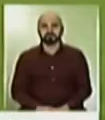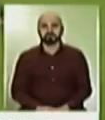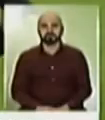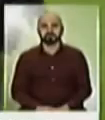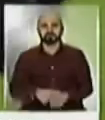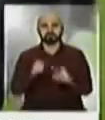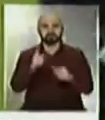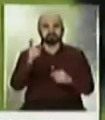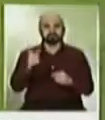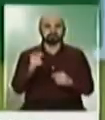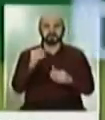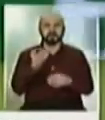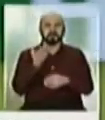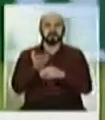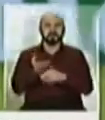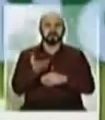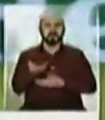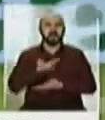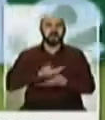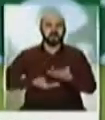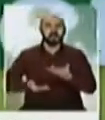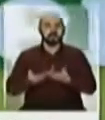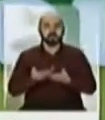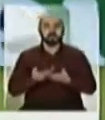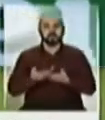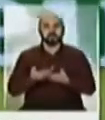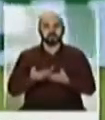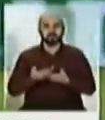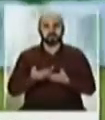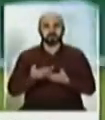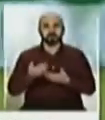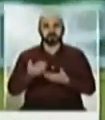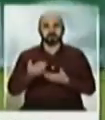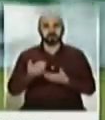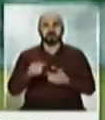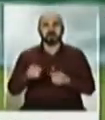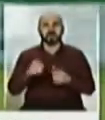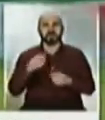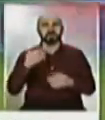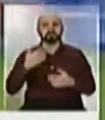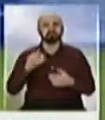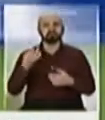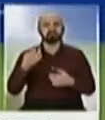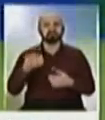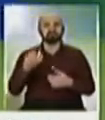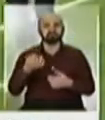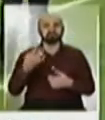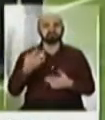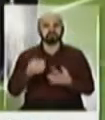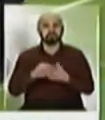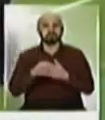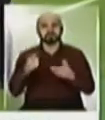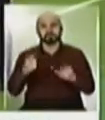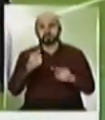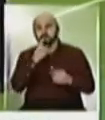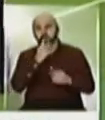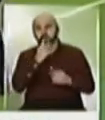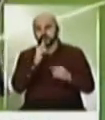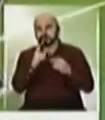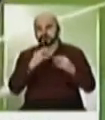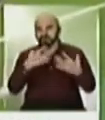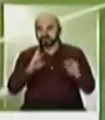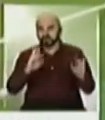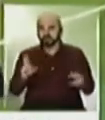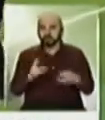El niño maravilla pide el cambio minutos antes. Esta acción le generó molestias musculares que sembraron de inmediato las dudas sobre su recuperación en